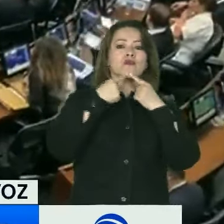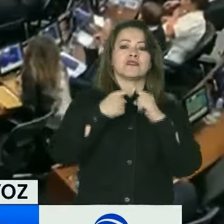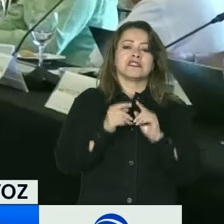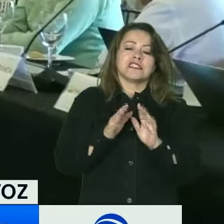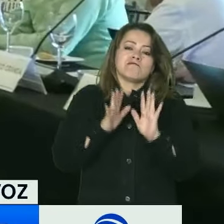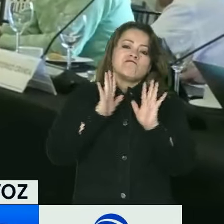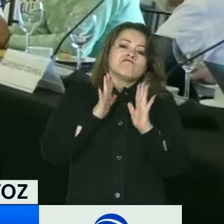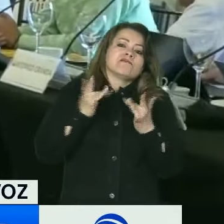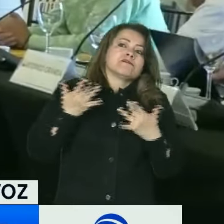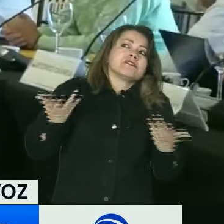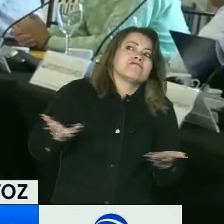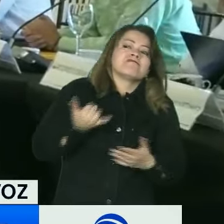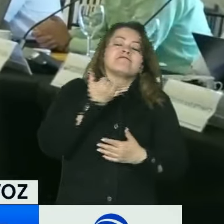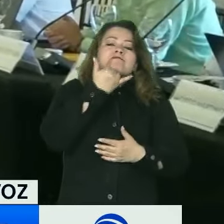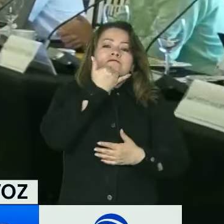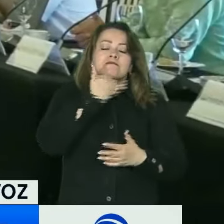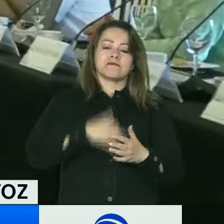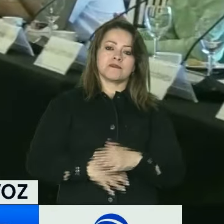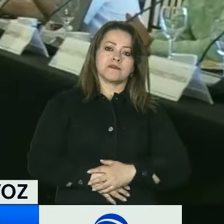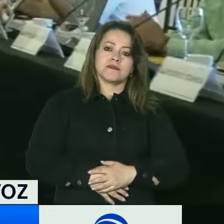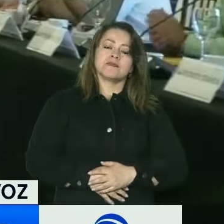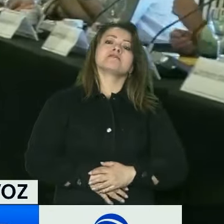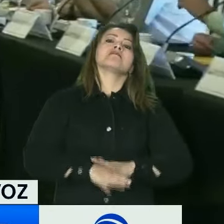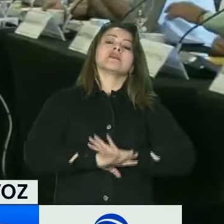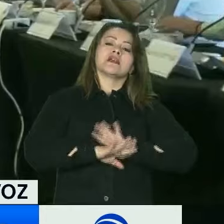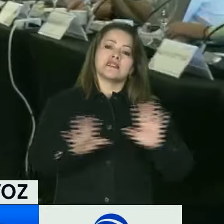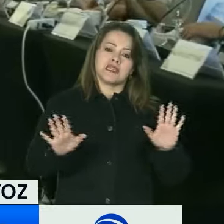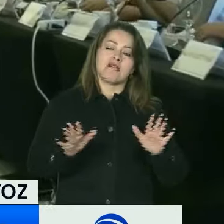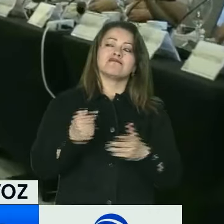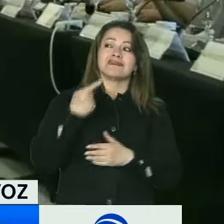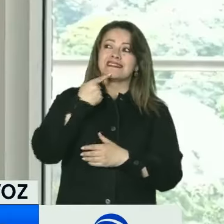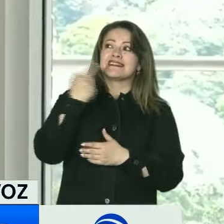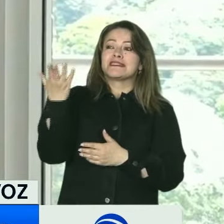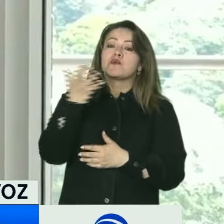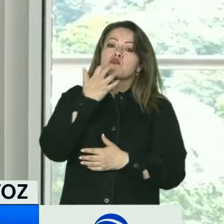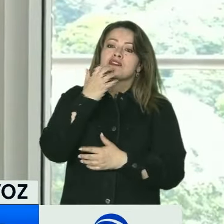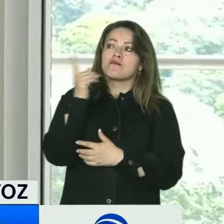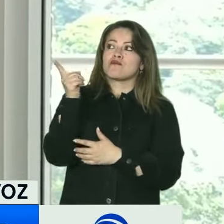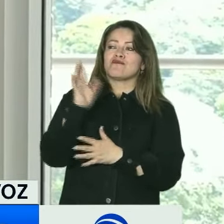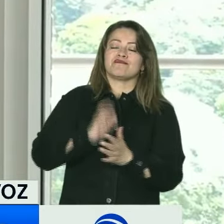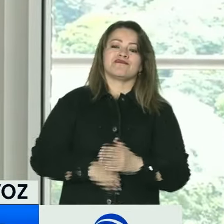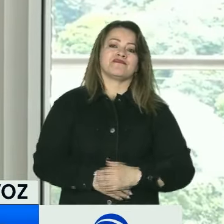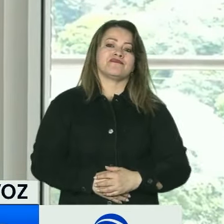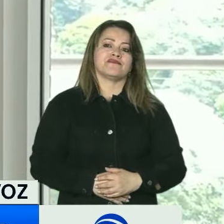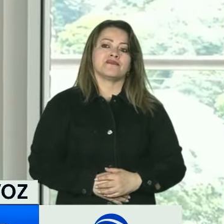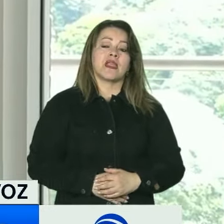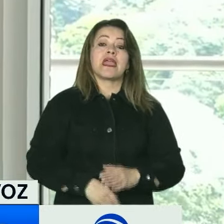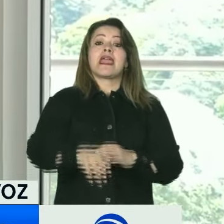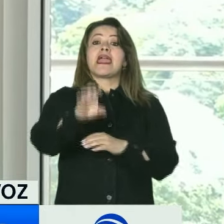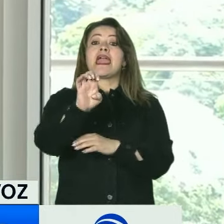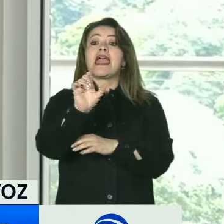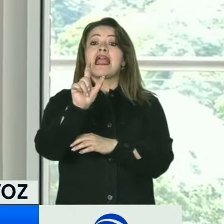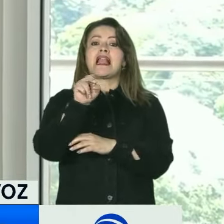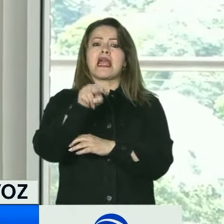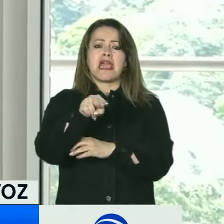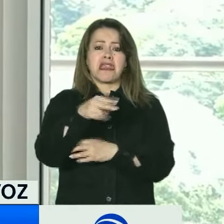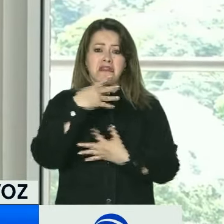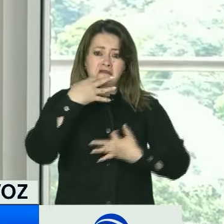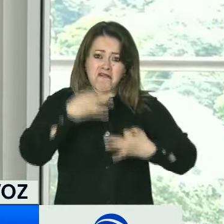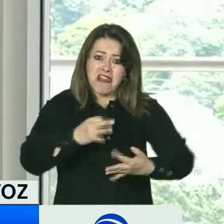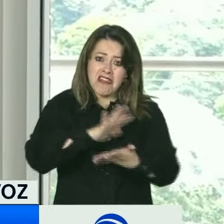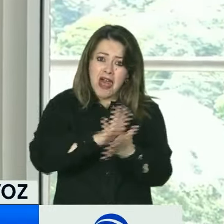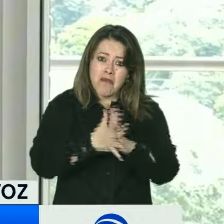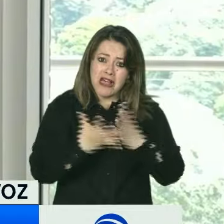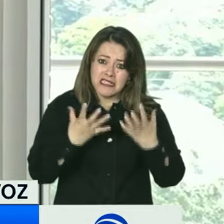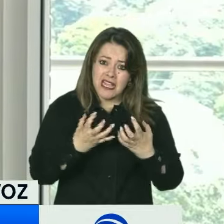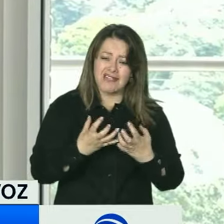nueva ronda de negociación. Aseguran que no hay voluntad de paz. Donde manifiesta que el ELN no ha demostrado gestos de paz,